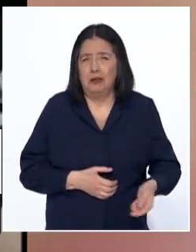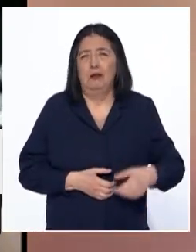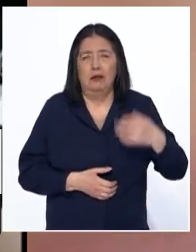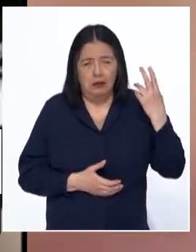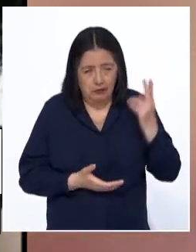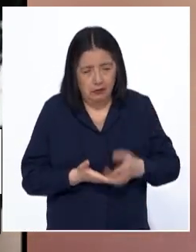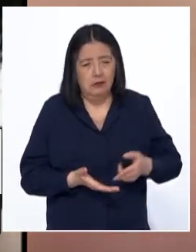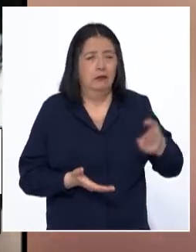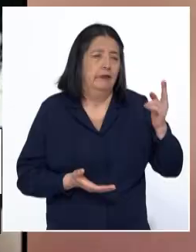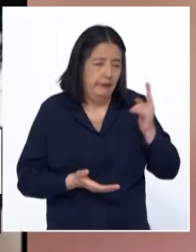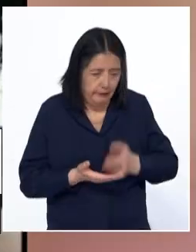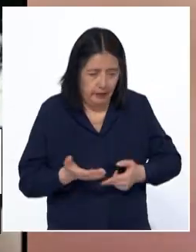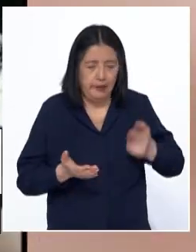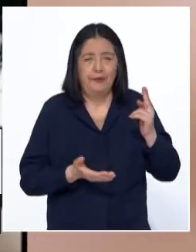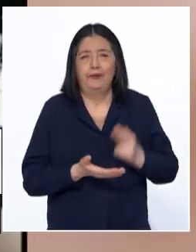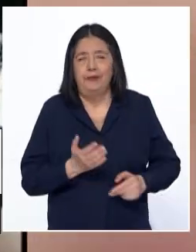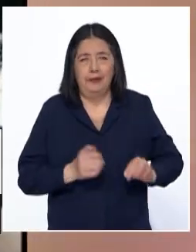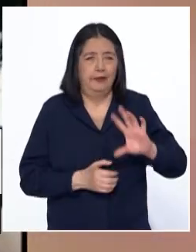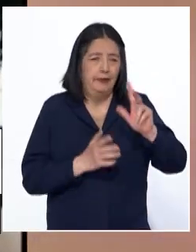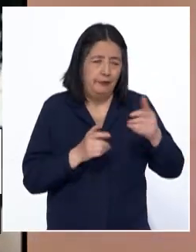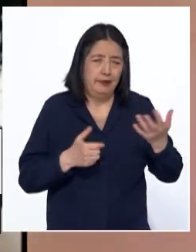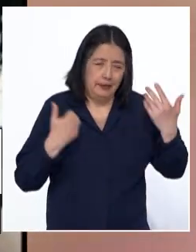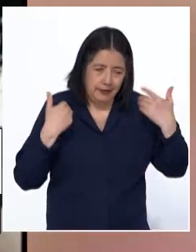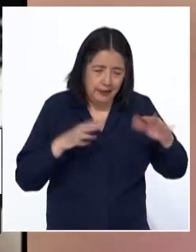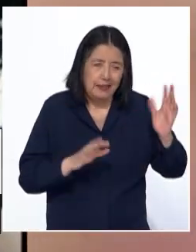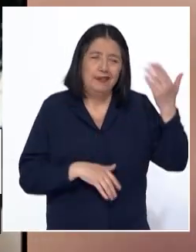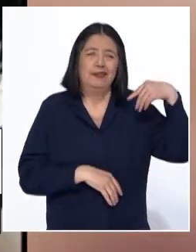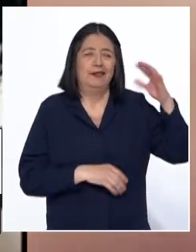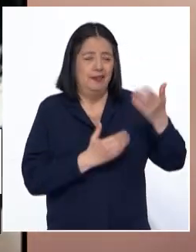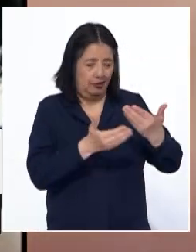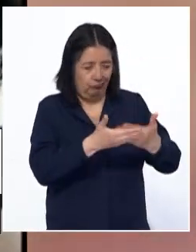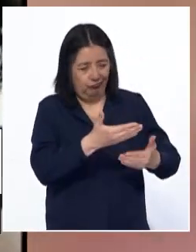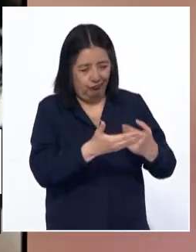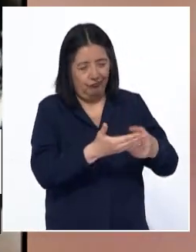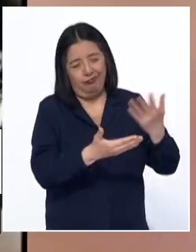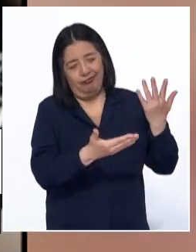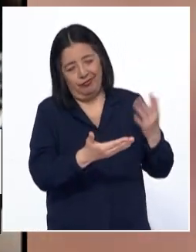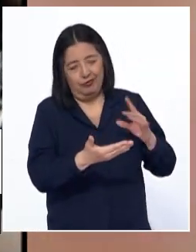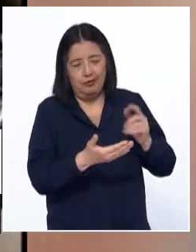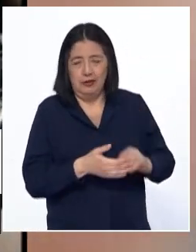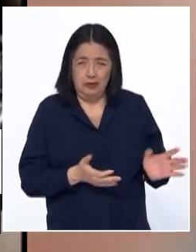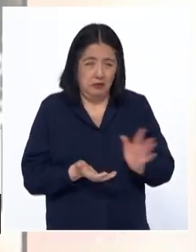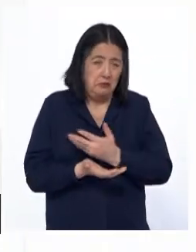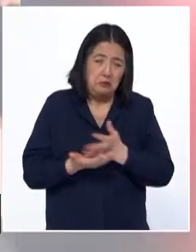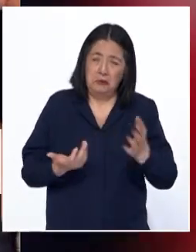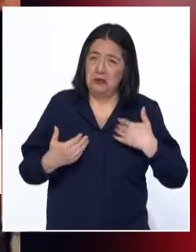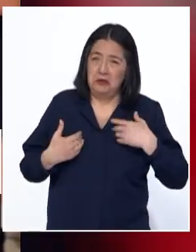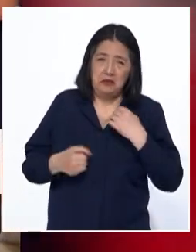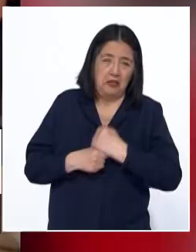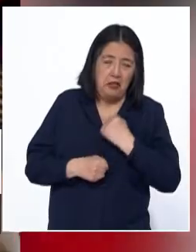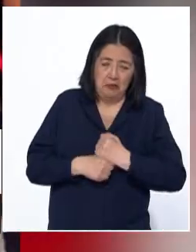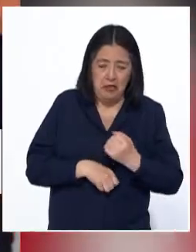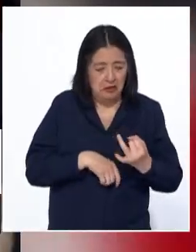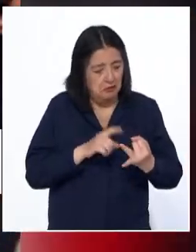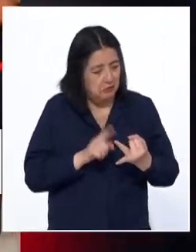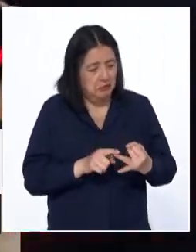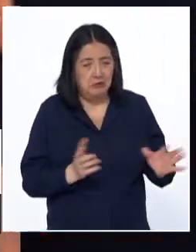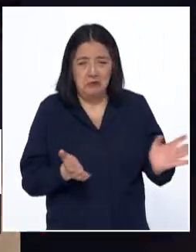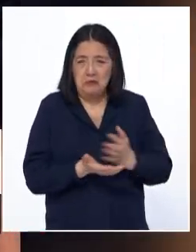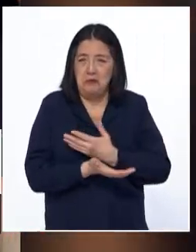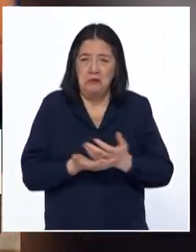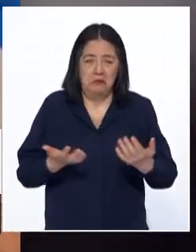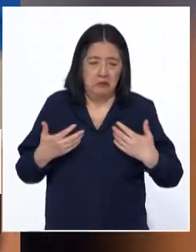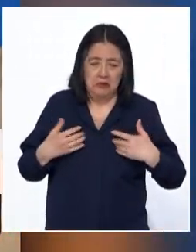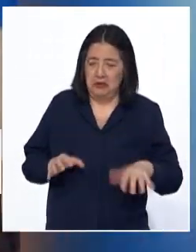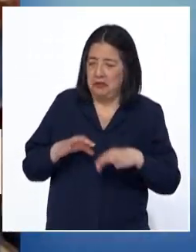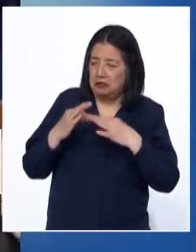permanentemente delincuentes con antecedentes, donde claramente no tienen arraigo laboral, arraigo